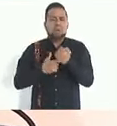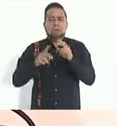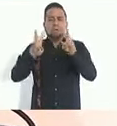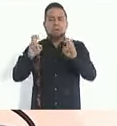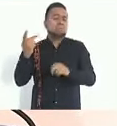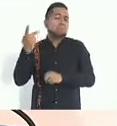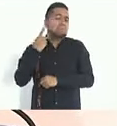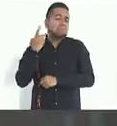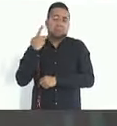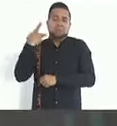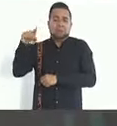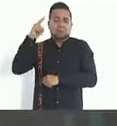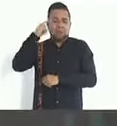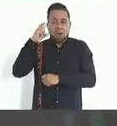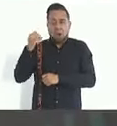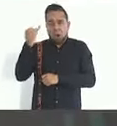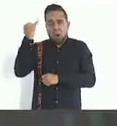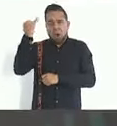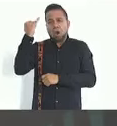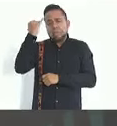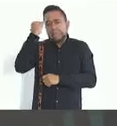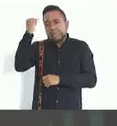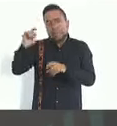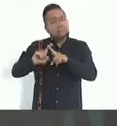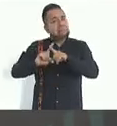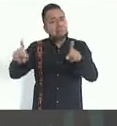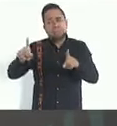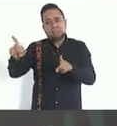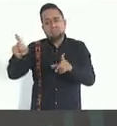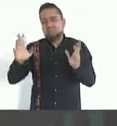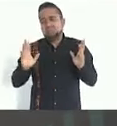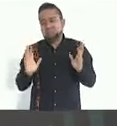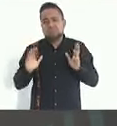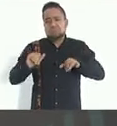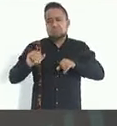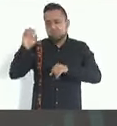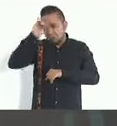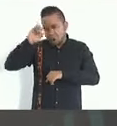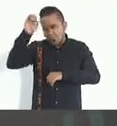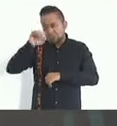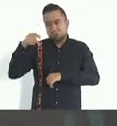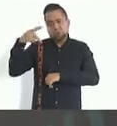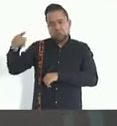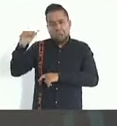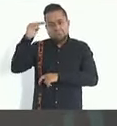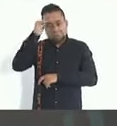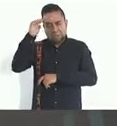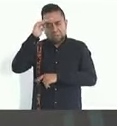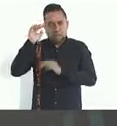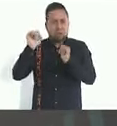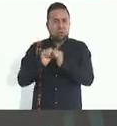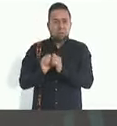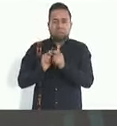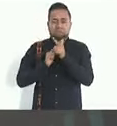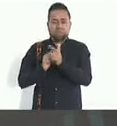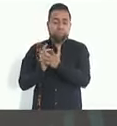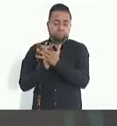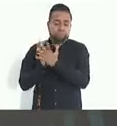política o ideológica, porque pues ellos tienen un pensamiento muy